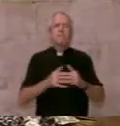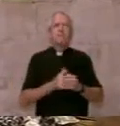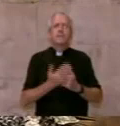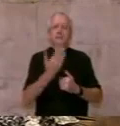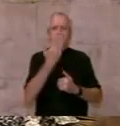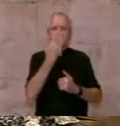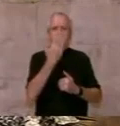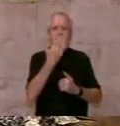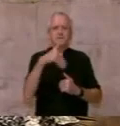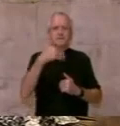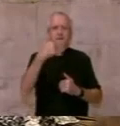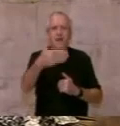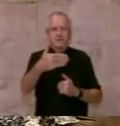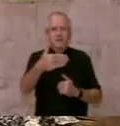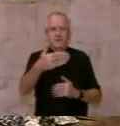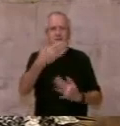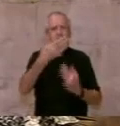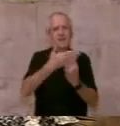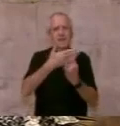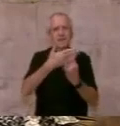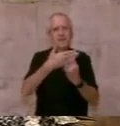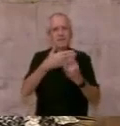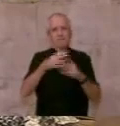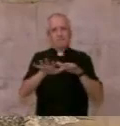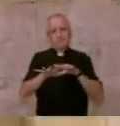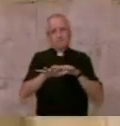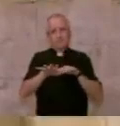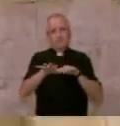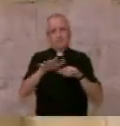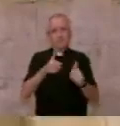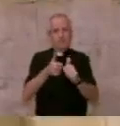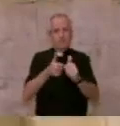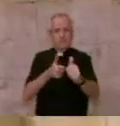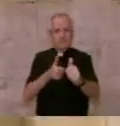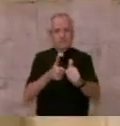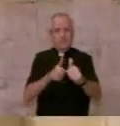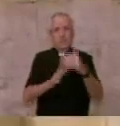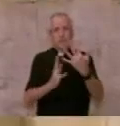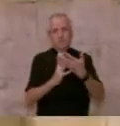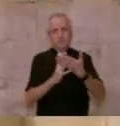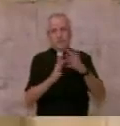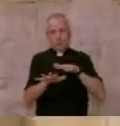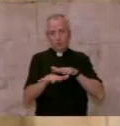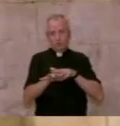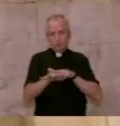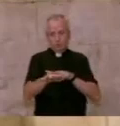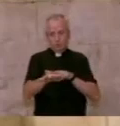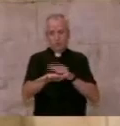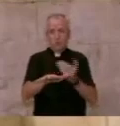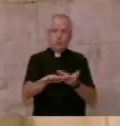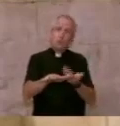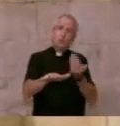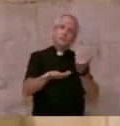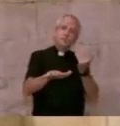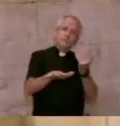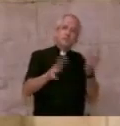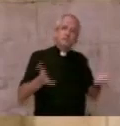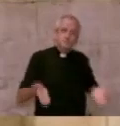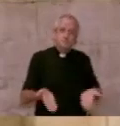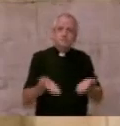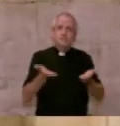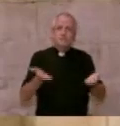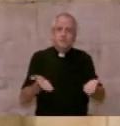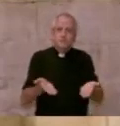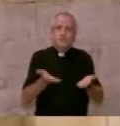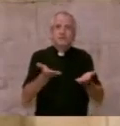Papa delante, Francisco, estar a veces delante para indicar el camino, otras veces en medio de todos, con proximidad, en